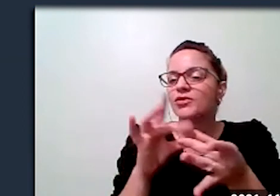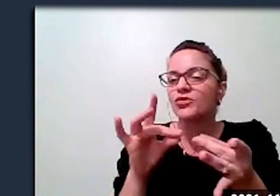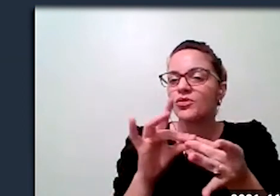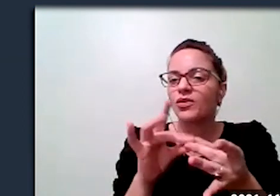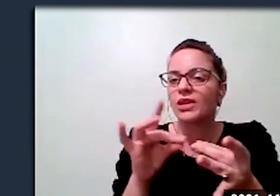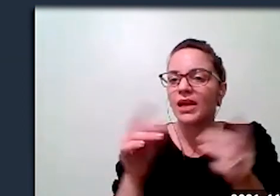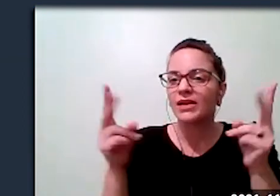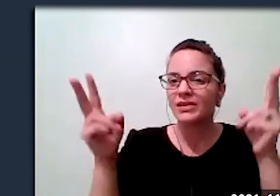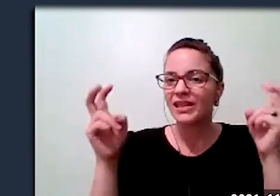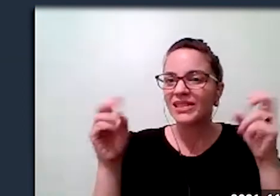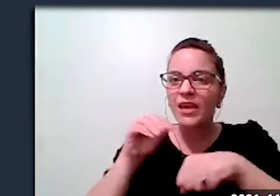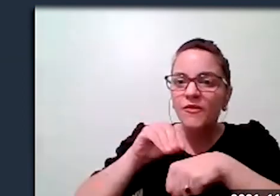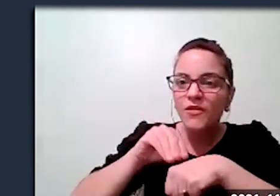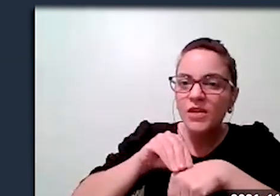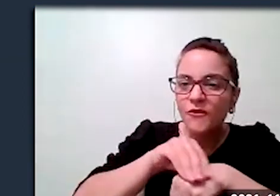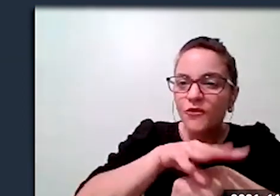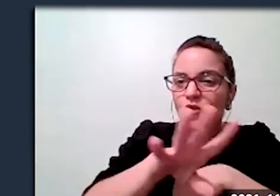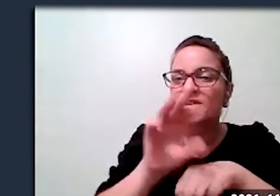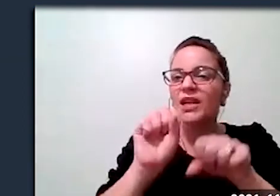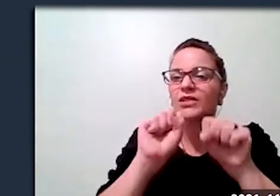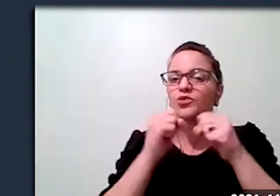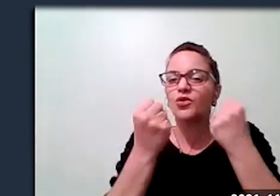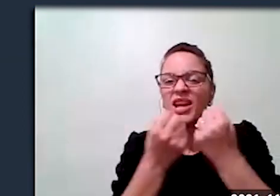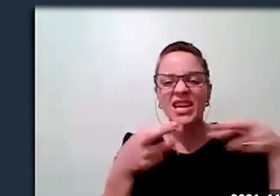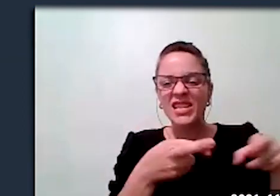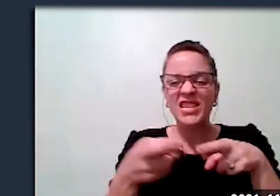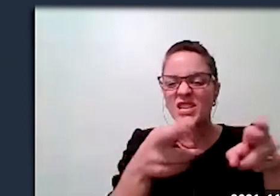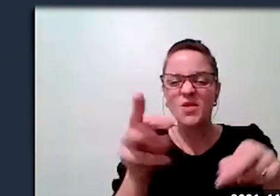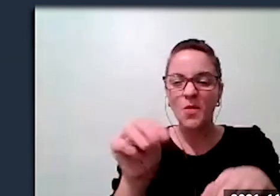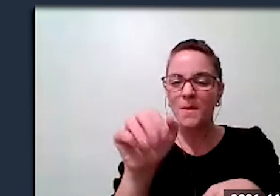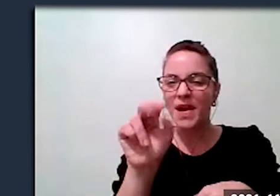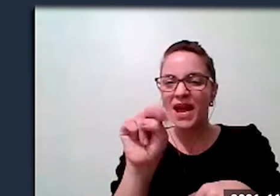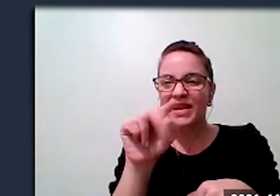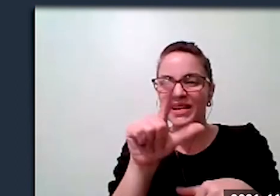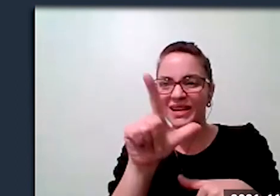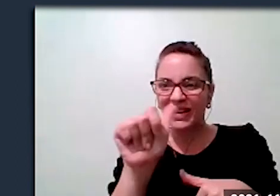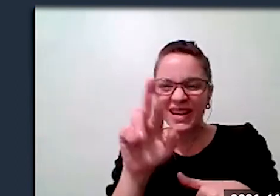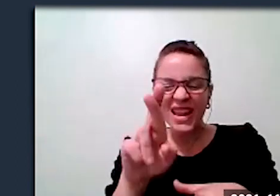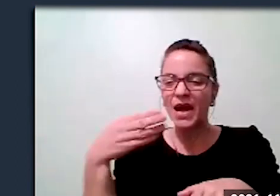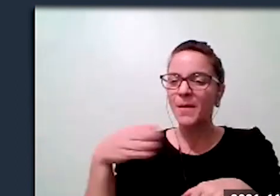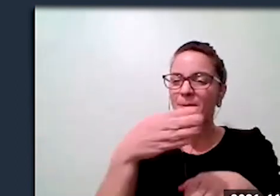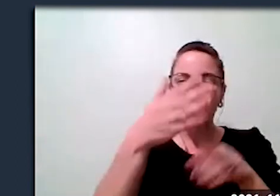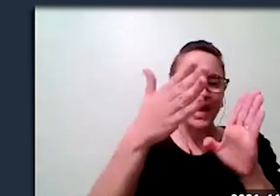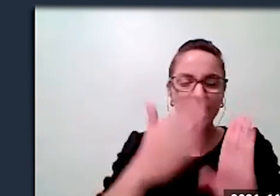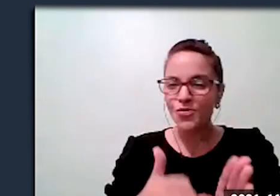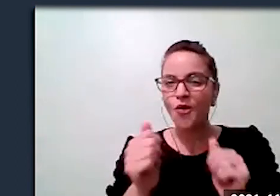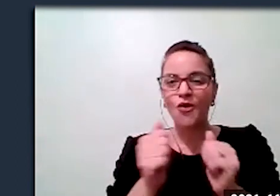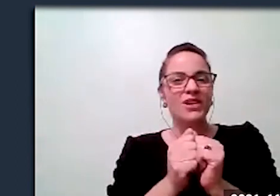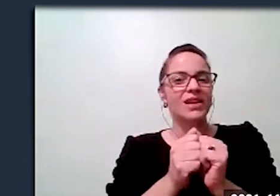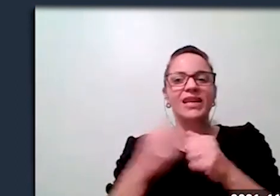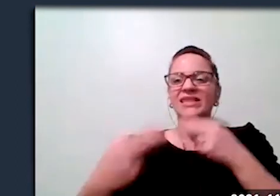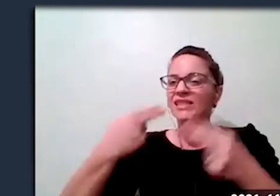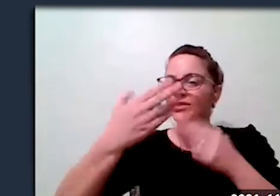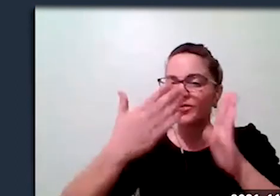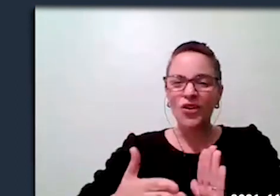que influye y subyace en la historia social de ríos, pantanos, manglares, agricultores, pescadores, negros y marrones,